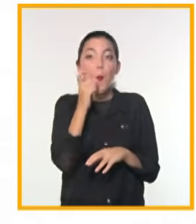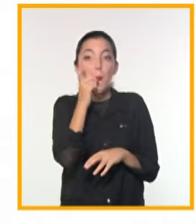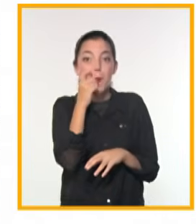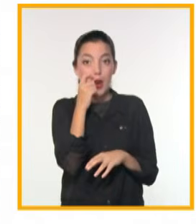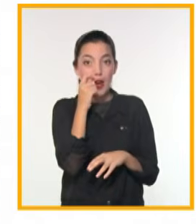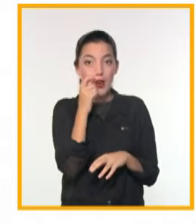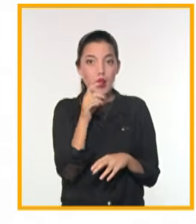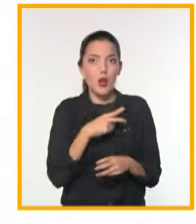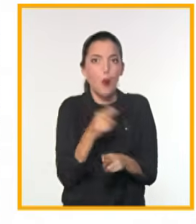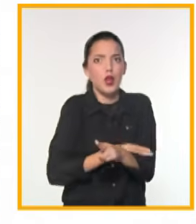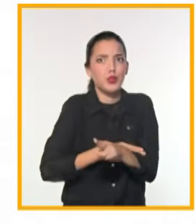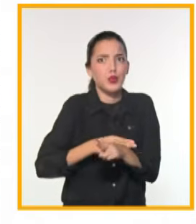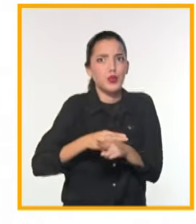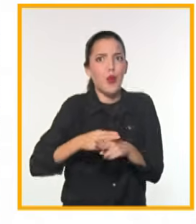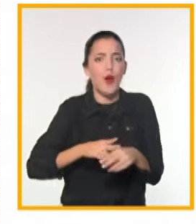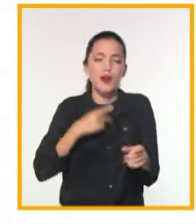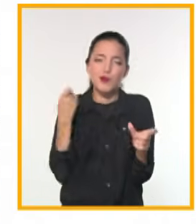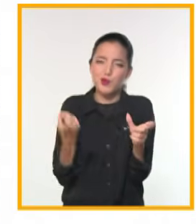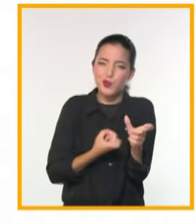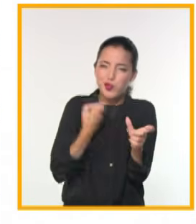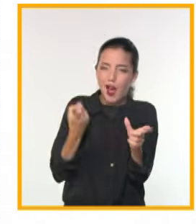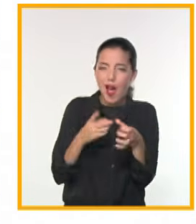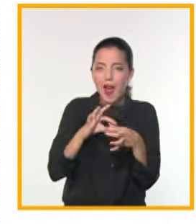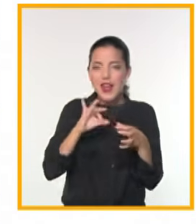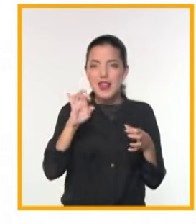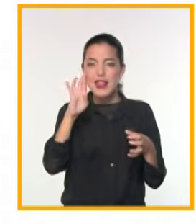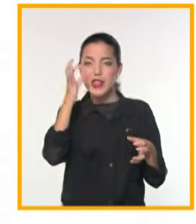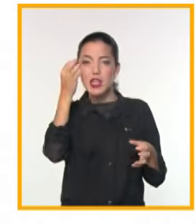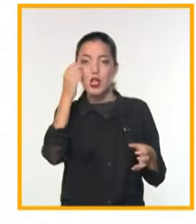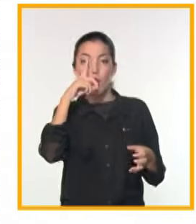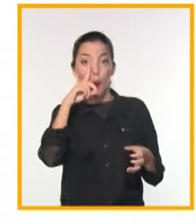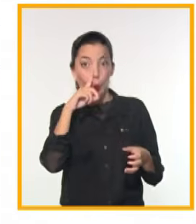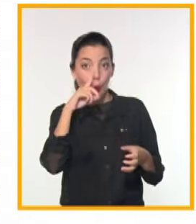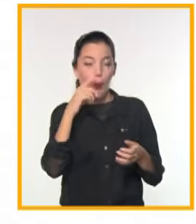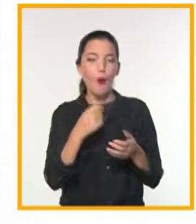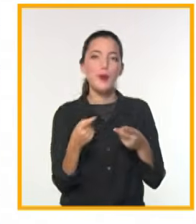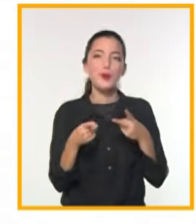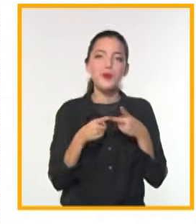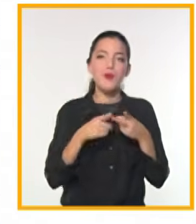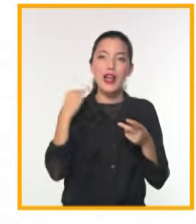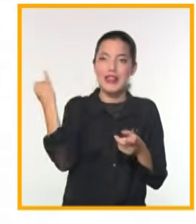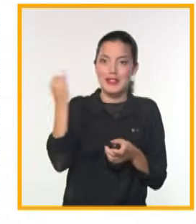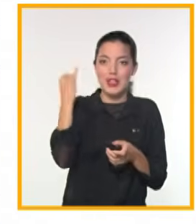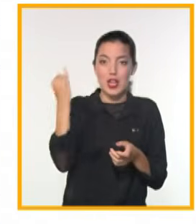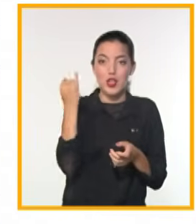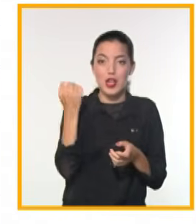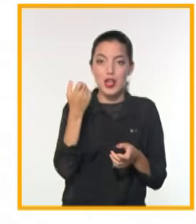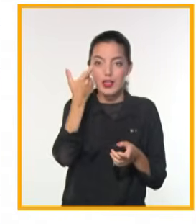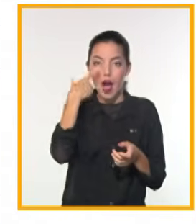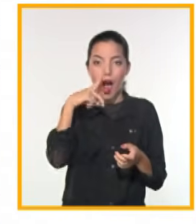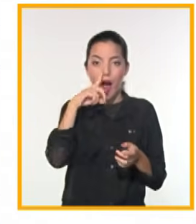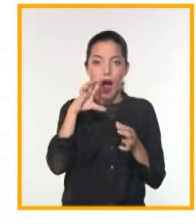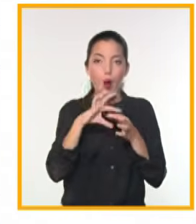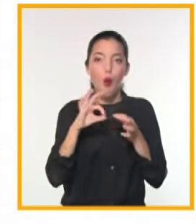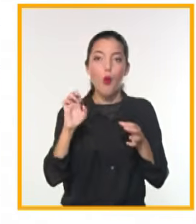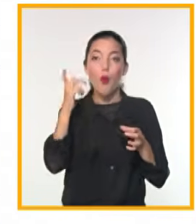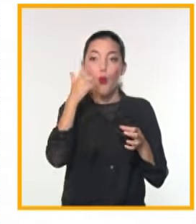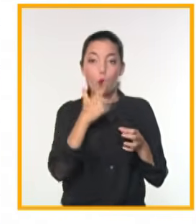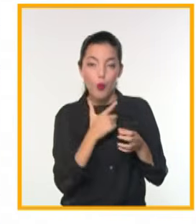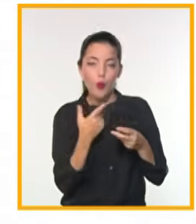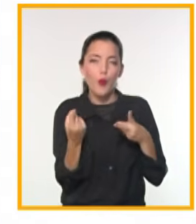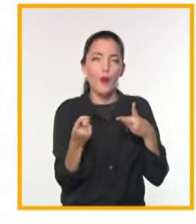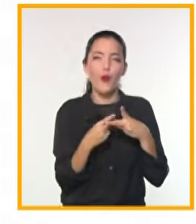también, combatiente de Girón, combatiente internacionalista de Angola. Es una